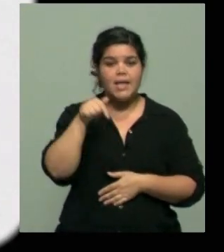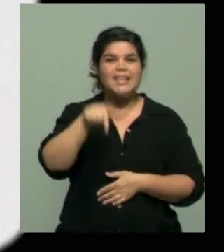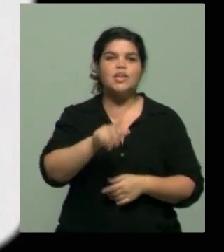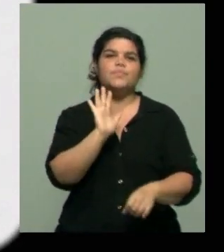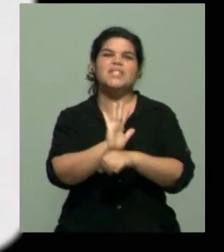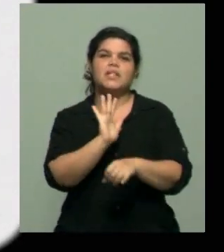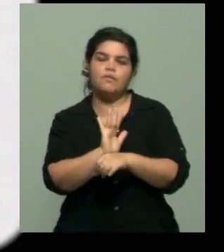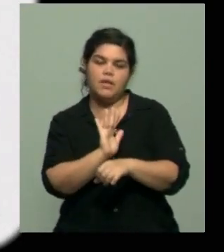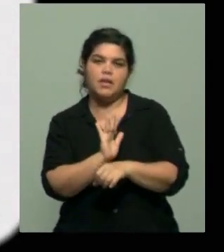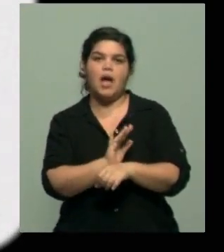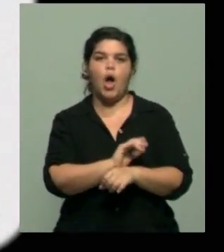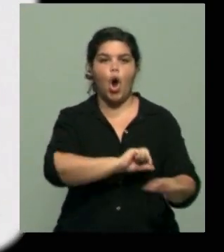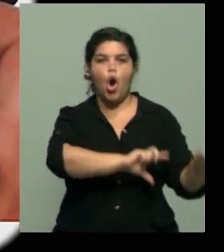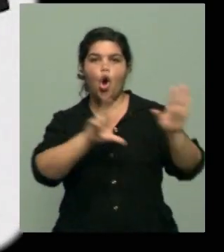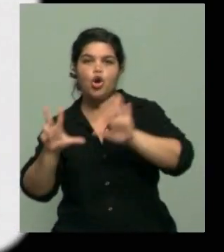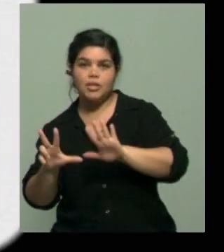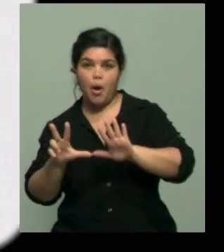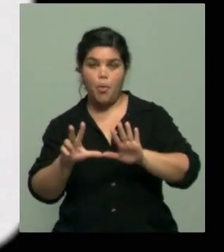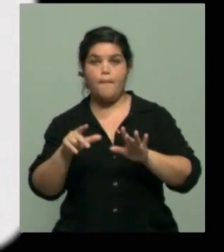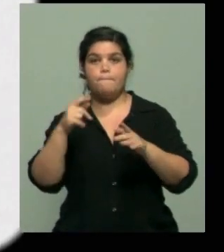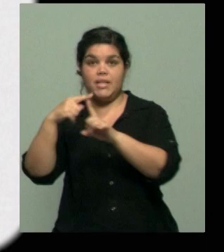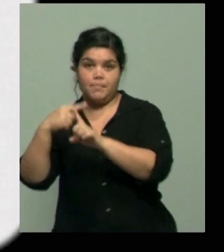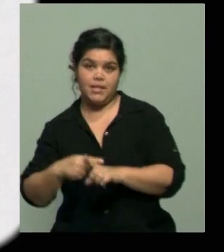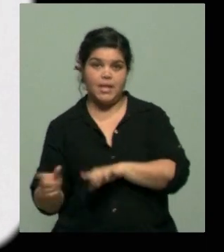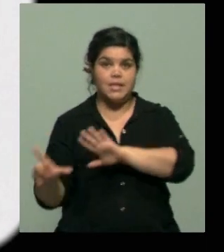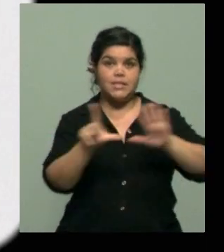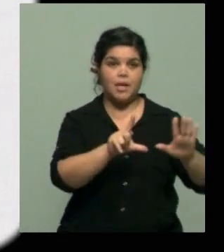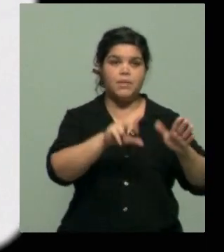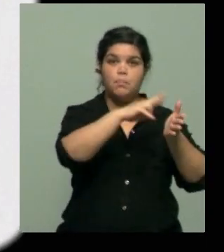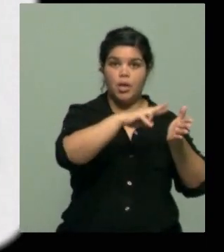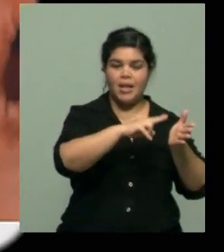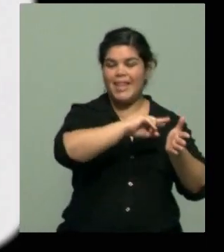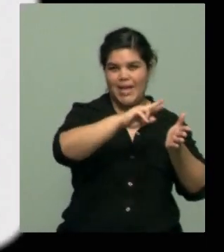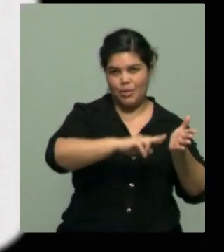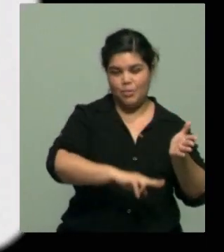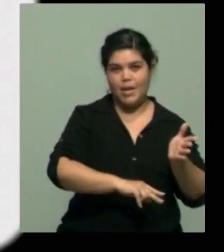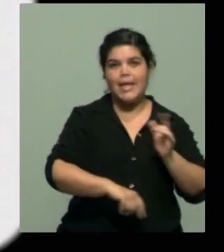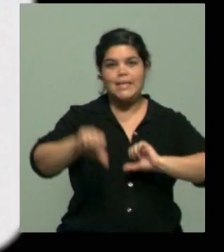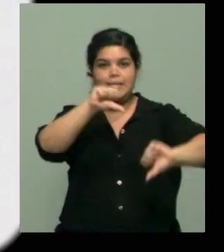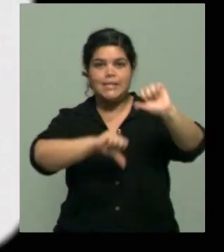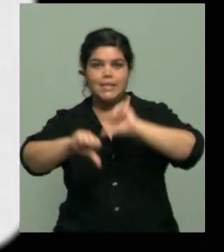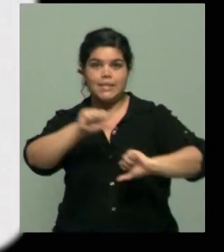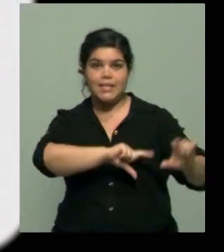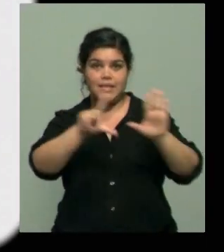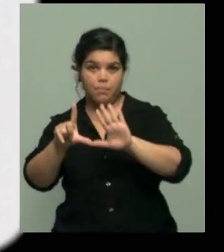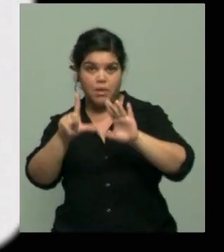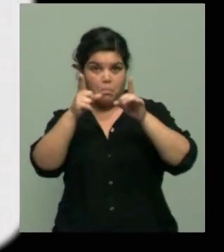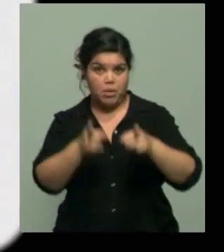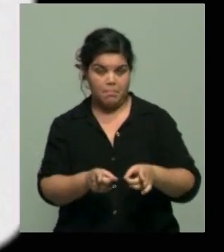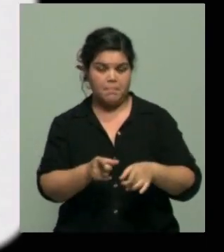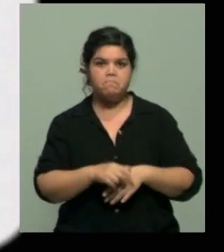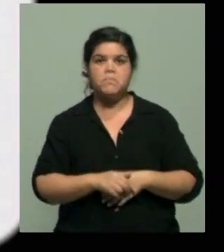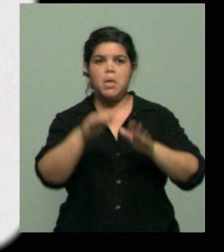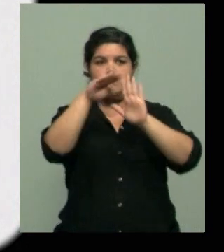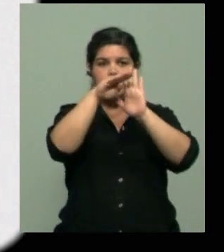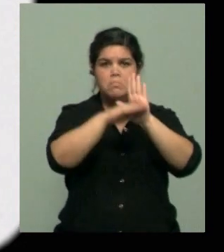8º lugar en matemáticas, 7º lugar en lecturas y 6º lugar en ciencias. Un resultado promedio teniendo en